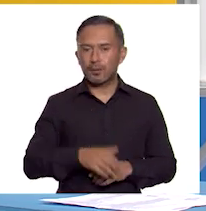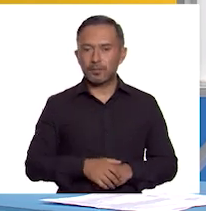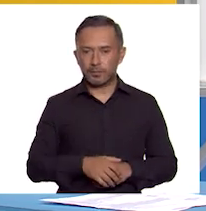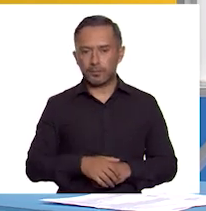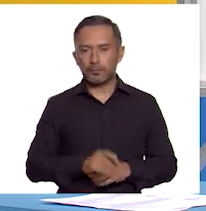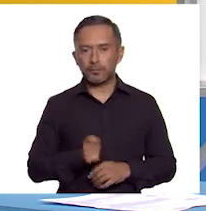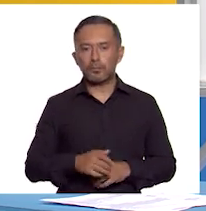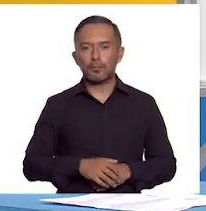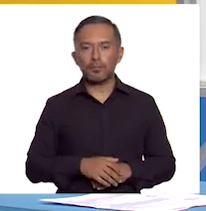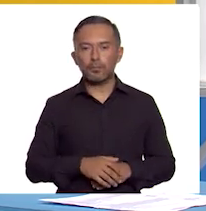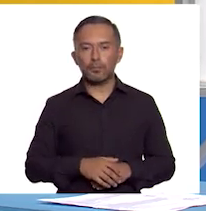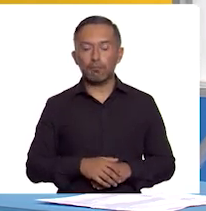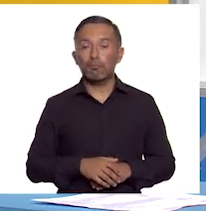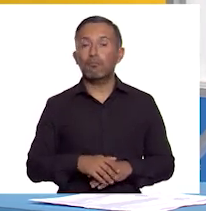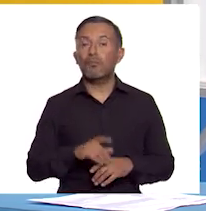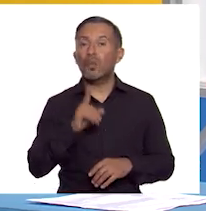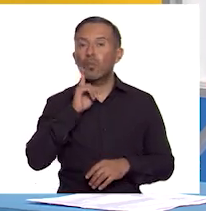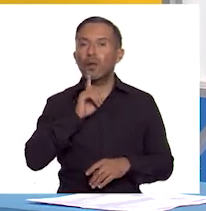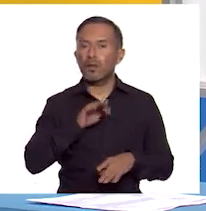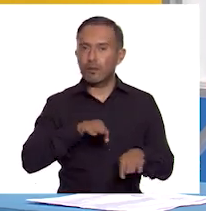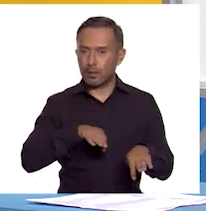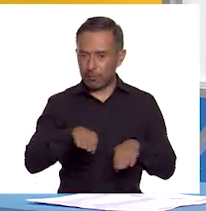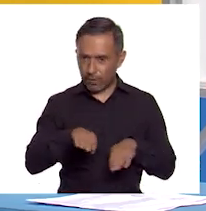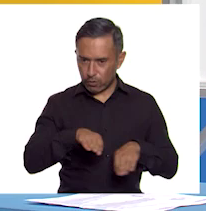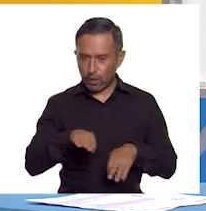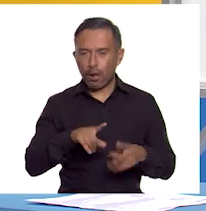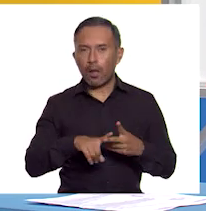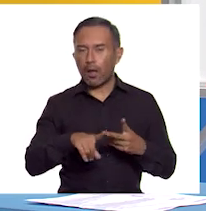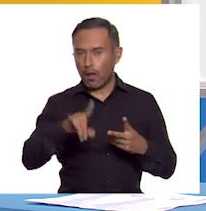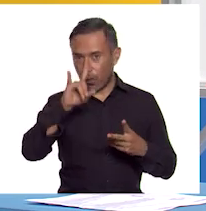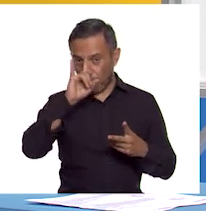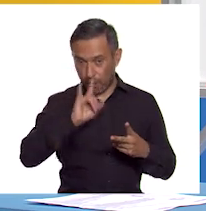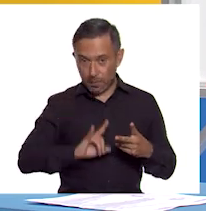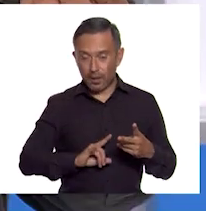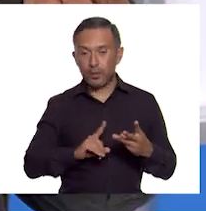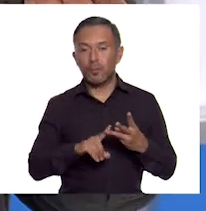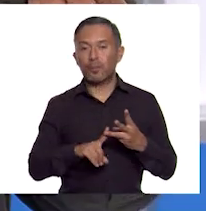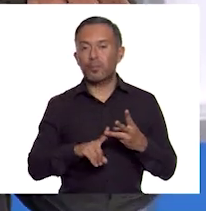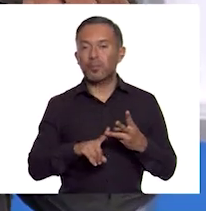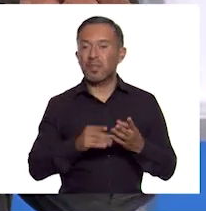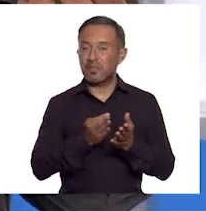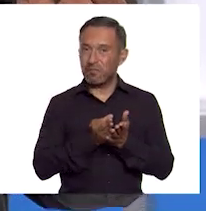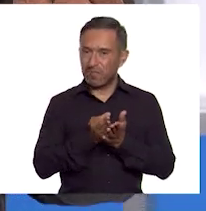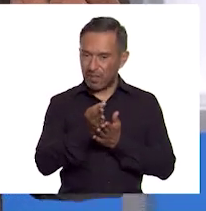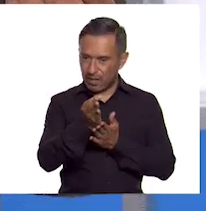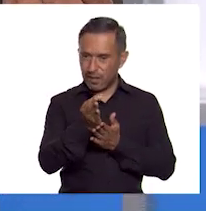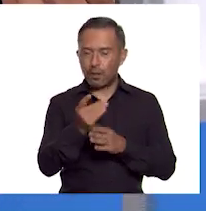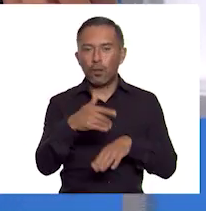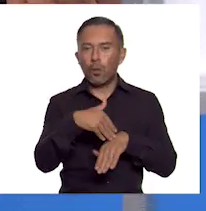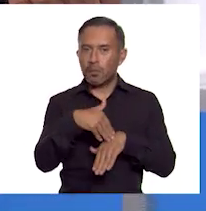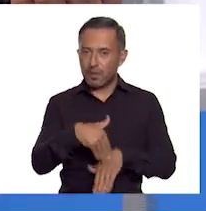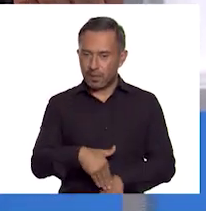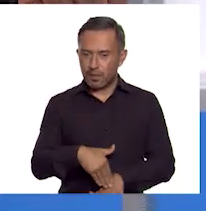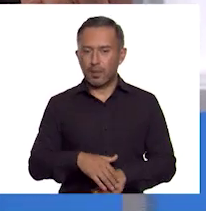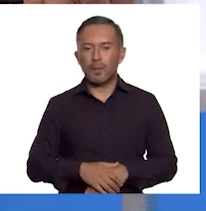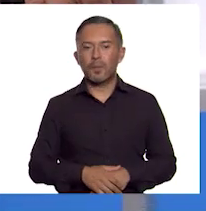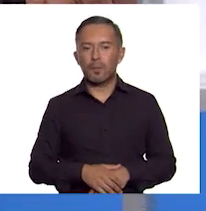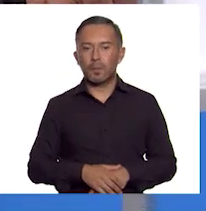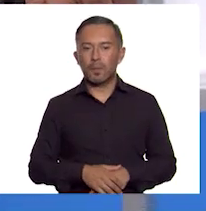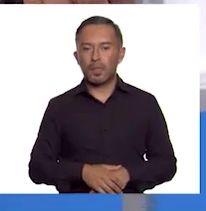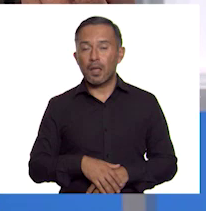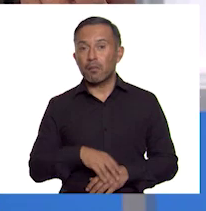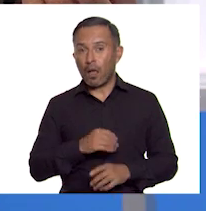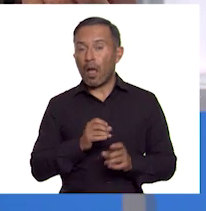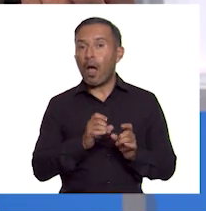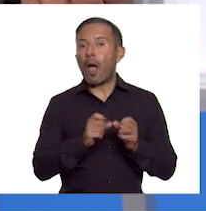así: trabajadora, guapa, fiel, obediente, siente miedo de